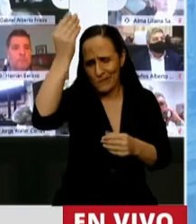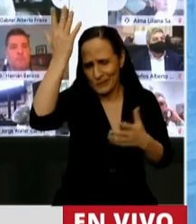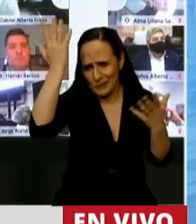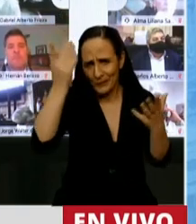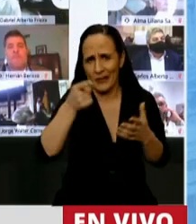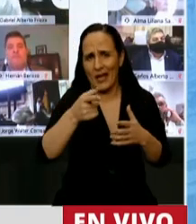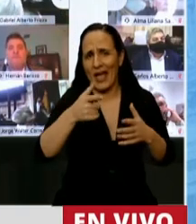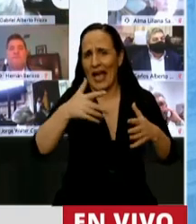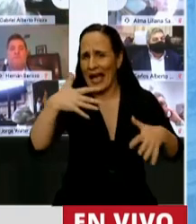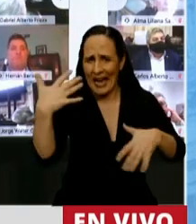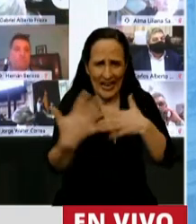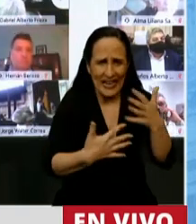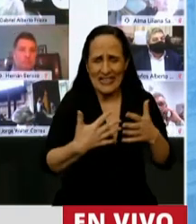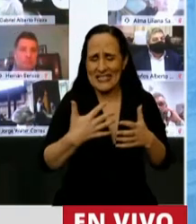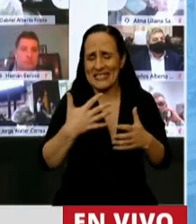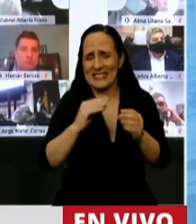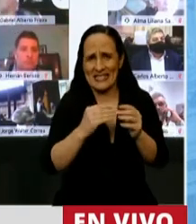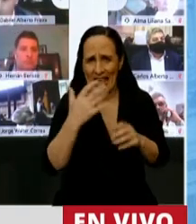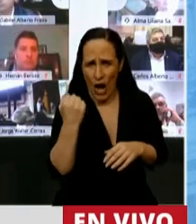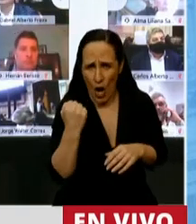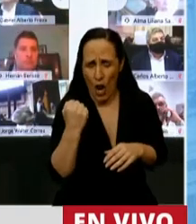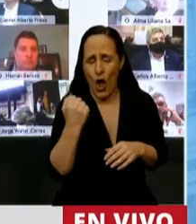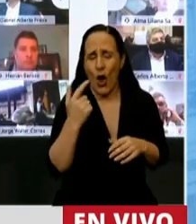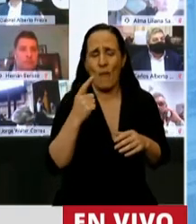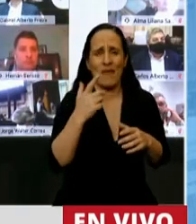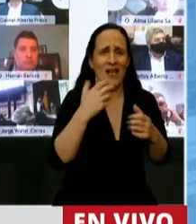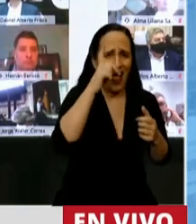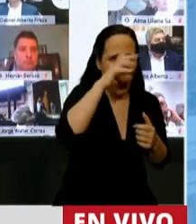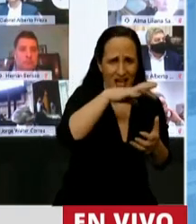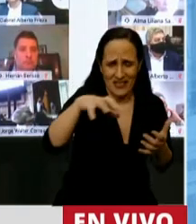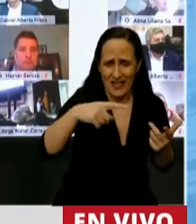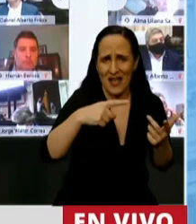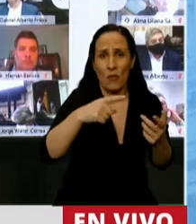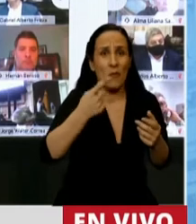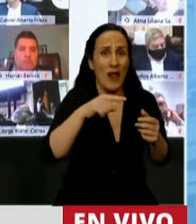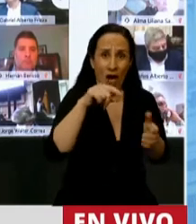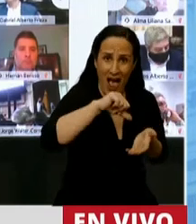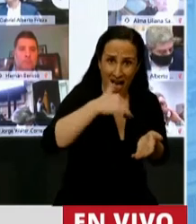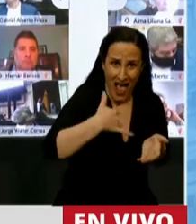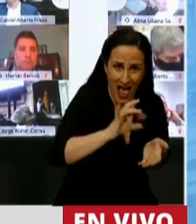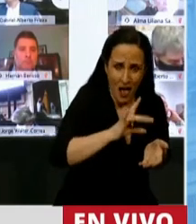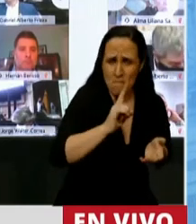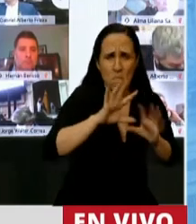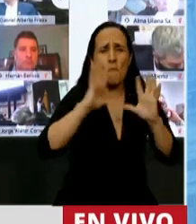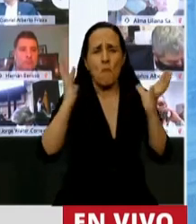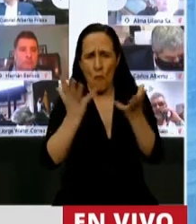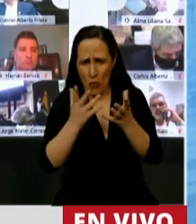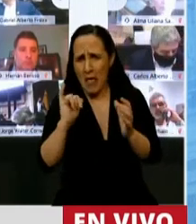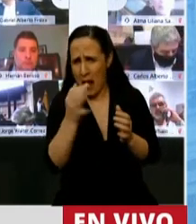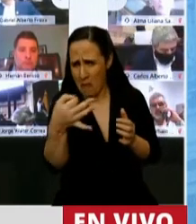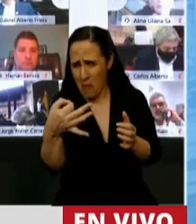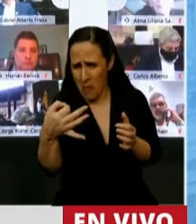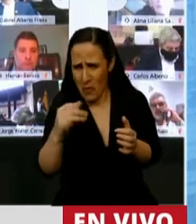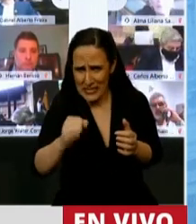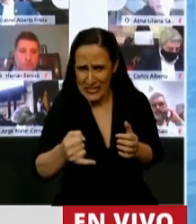veces, en una crisis económica, sanitaria. Algunos se olvidan que la crisis es mundial, es cierto, pero tampoco podemos